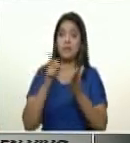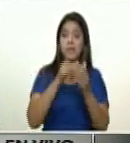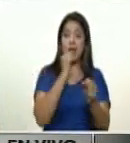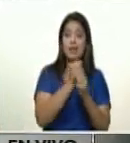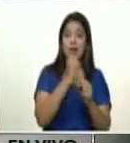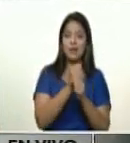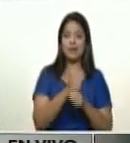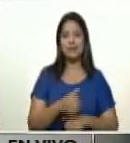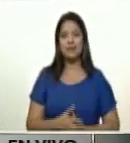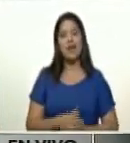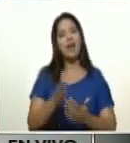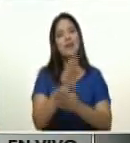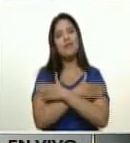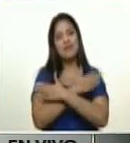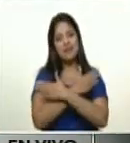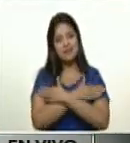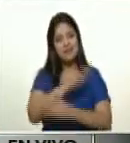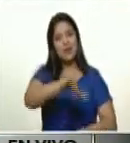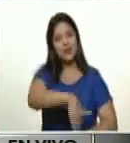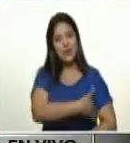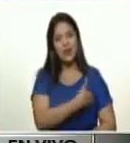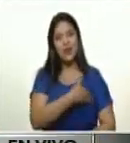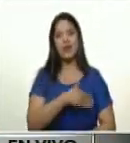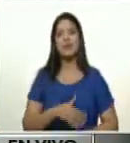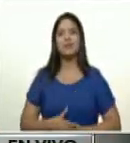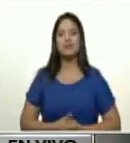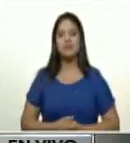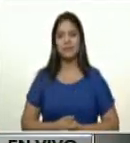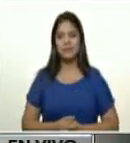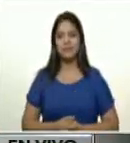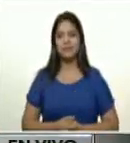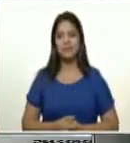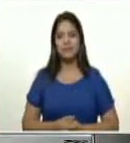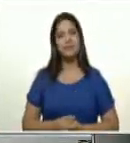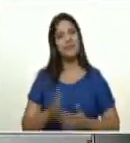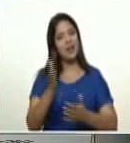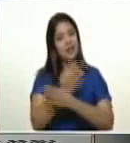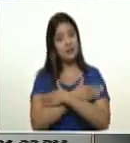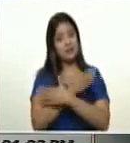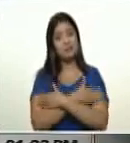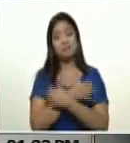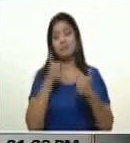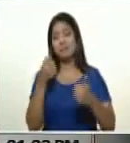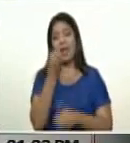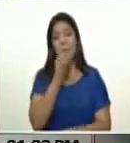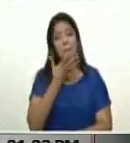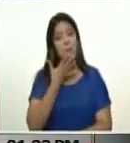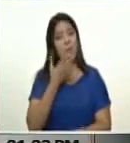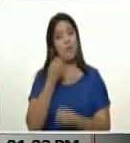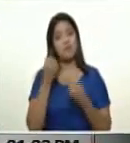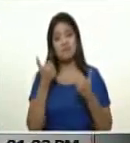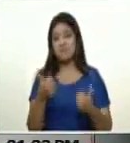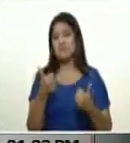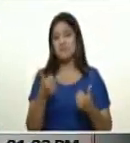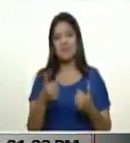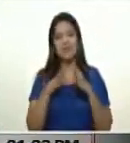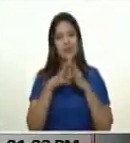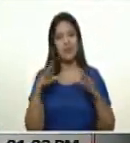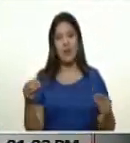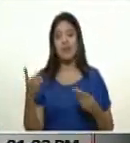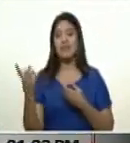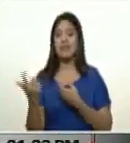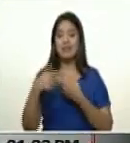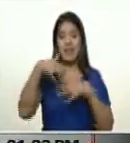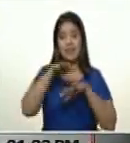Quiero felicitar a la Universidad Politécnica Territorial Andrés Eloy Blanco por esta hermosa obra que ha hecho de